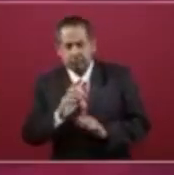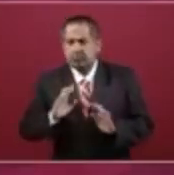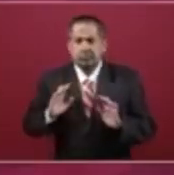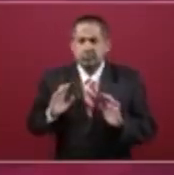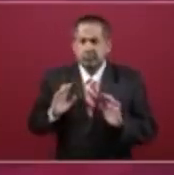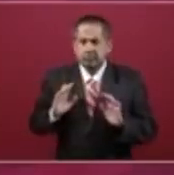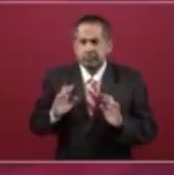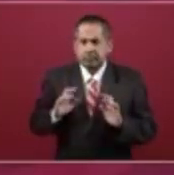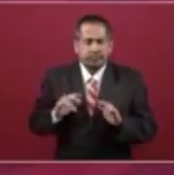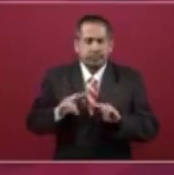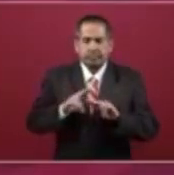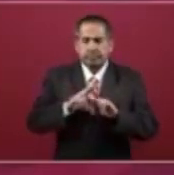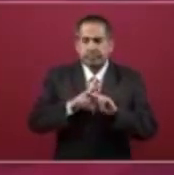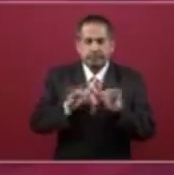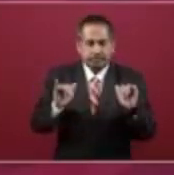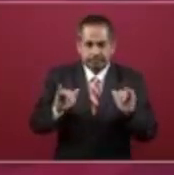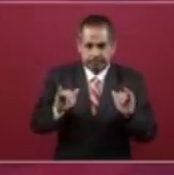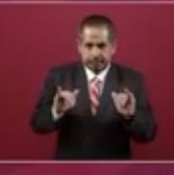ni siquiera